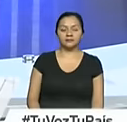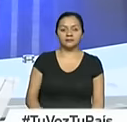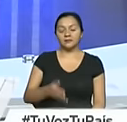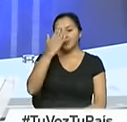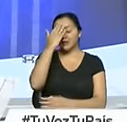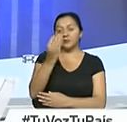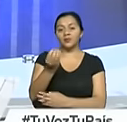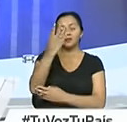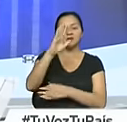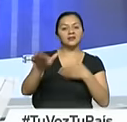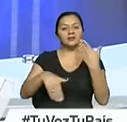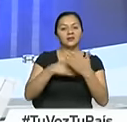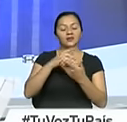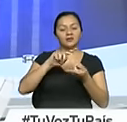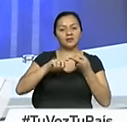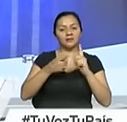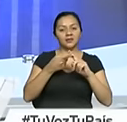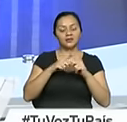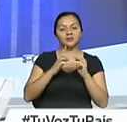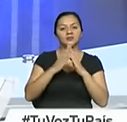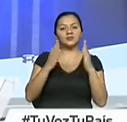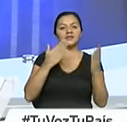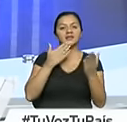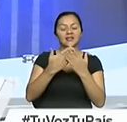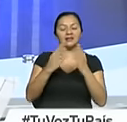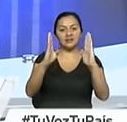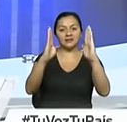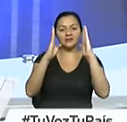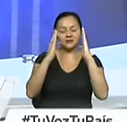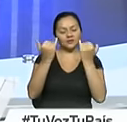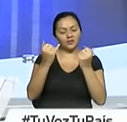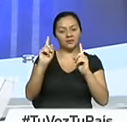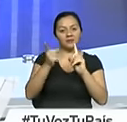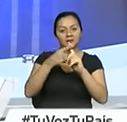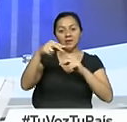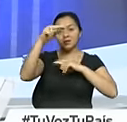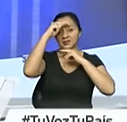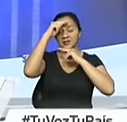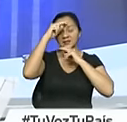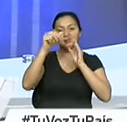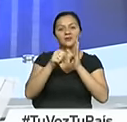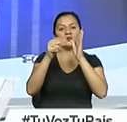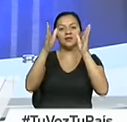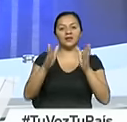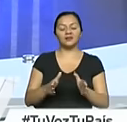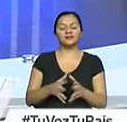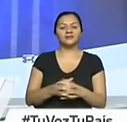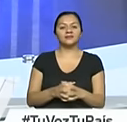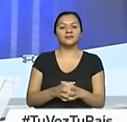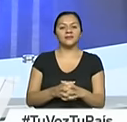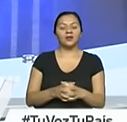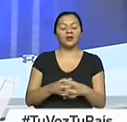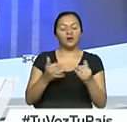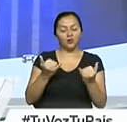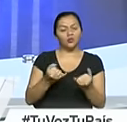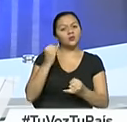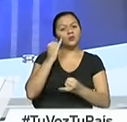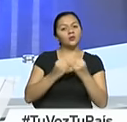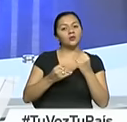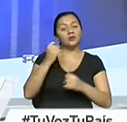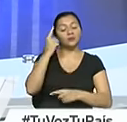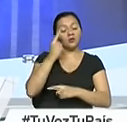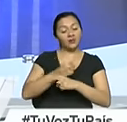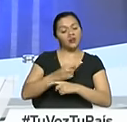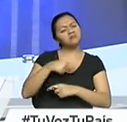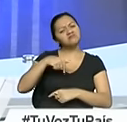Muy buenos días, queridos amigos. Muchas gracias por acompañarnos en esta primera emisión de su Noticiero Ciudadano. Ya estamos en último día de esta